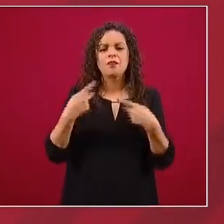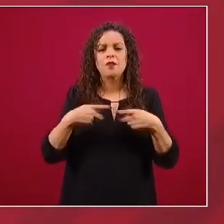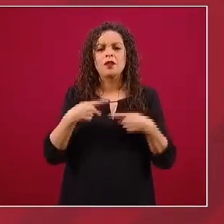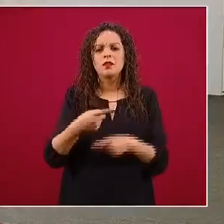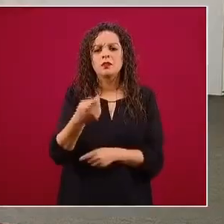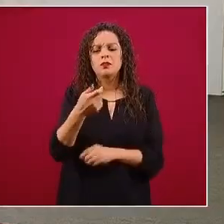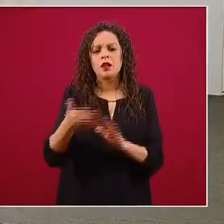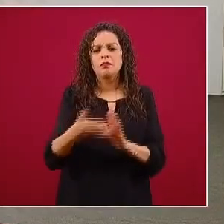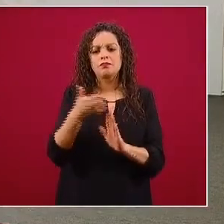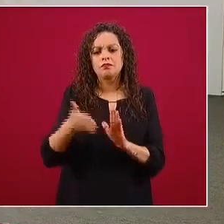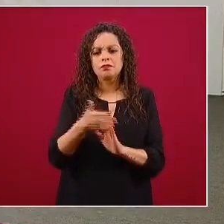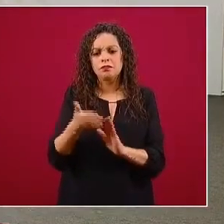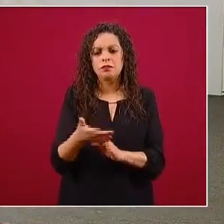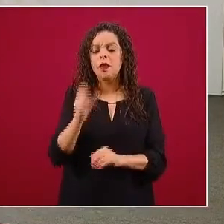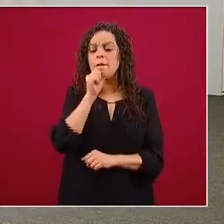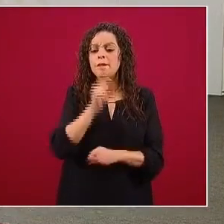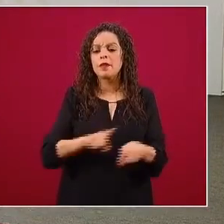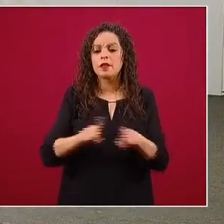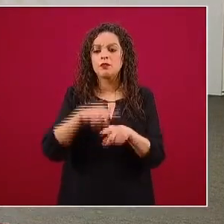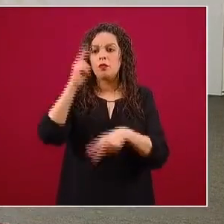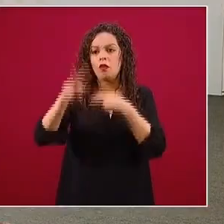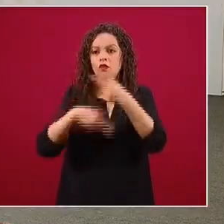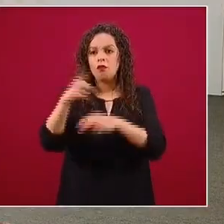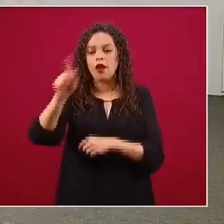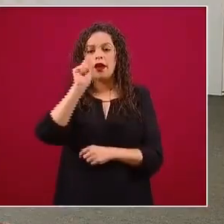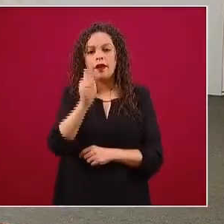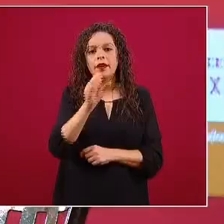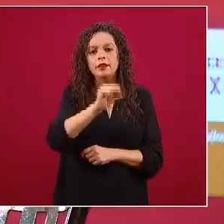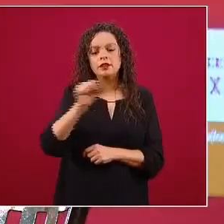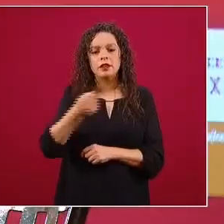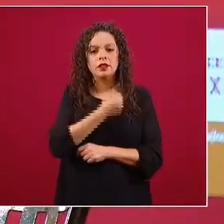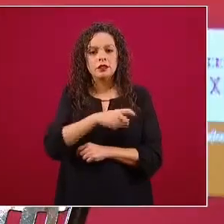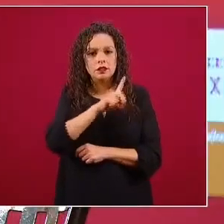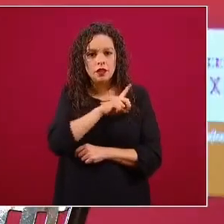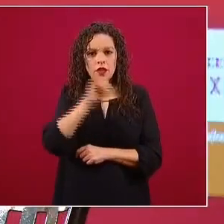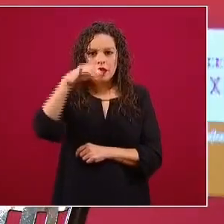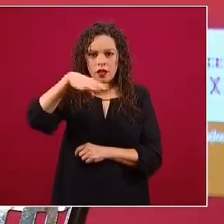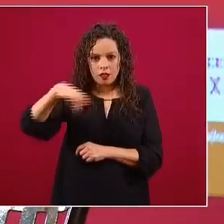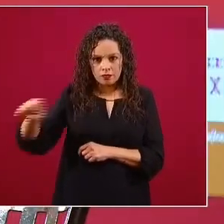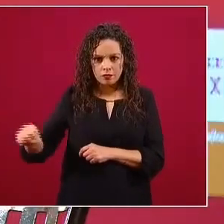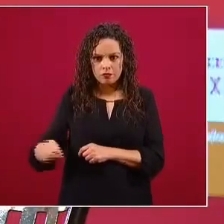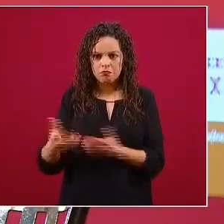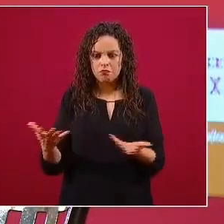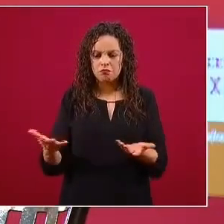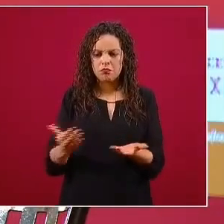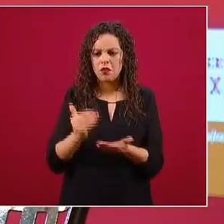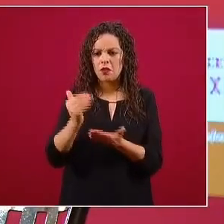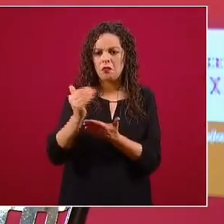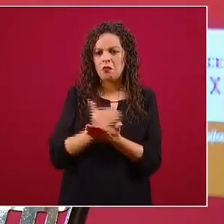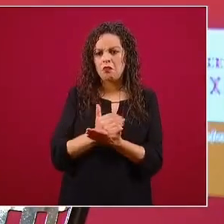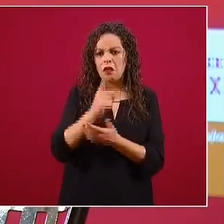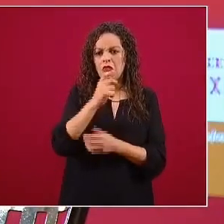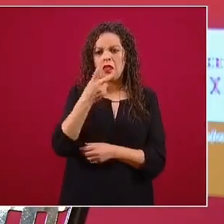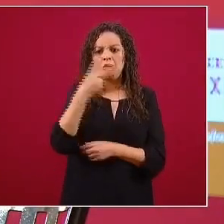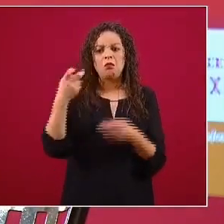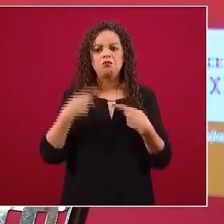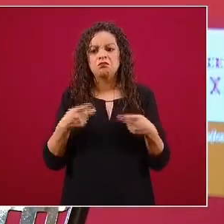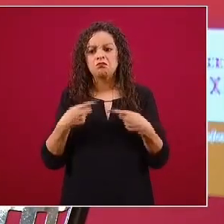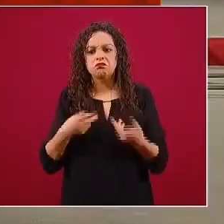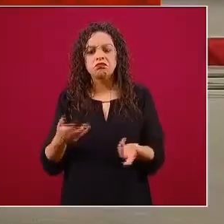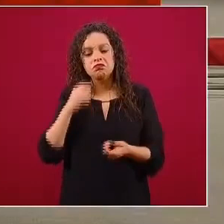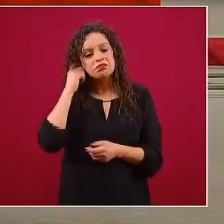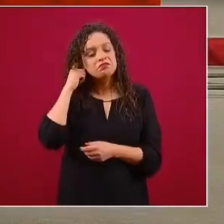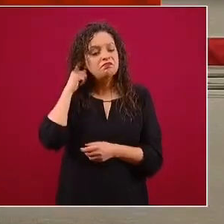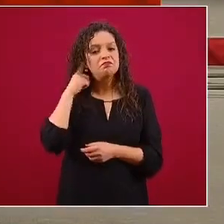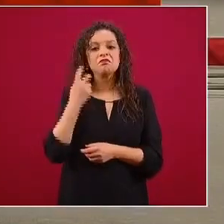a la Secretaría de Salud y al Seguro Social. Me parece que hablaban de menos de 2 decenas de personas, entonces difícilmente